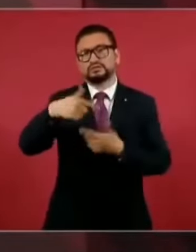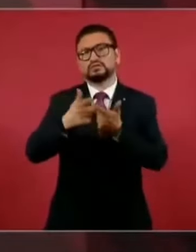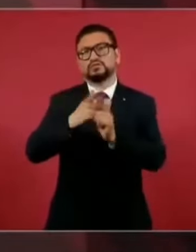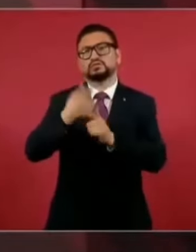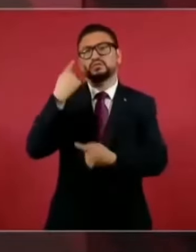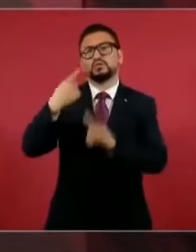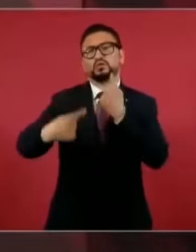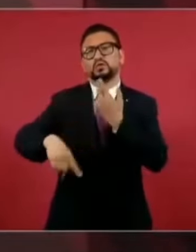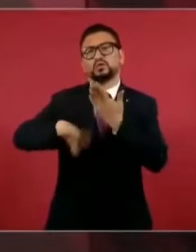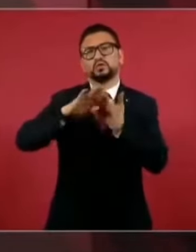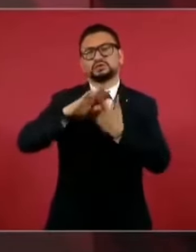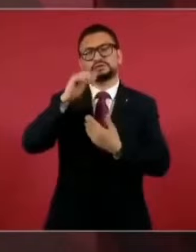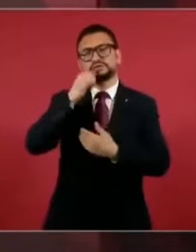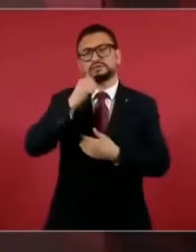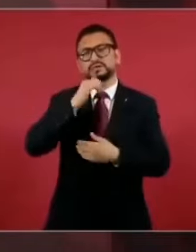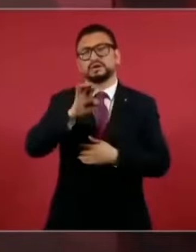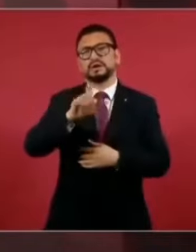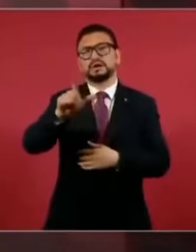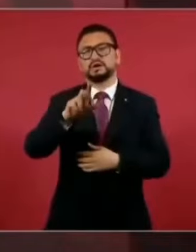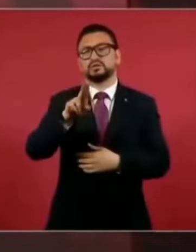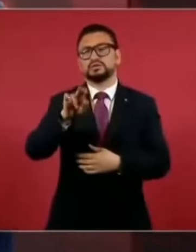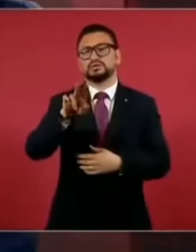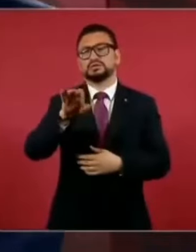O sea, no, el Universal es…